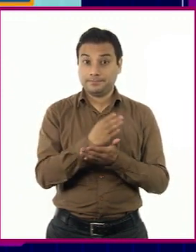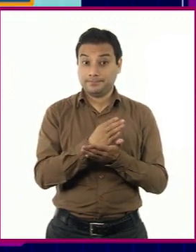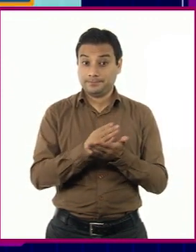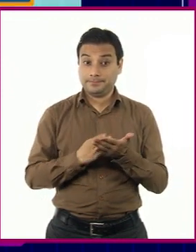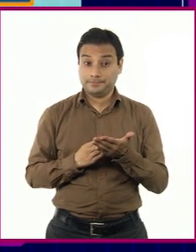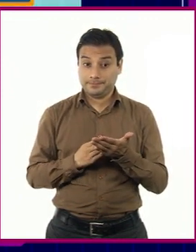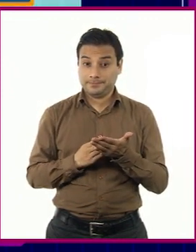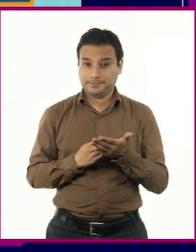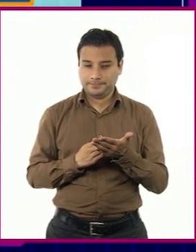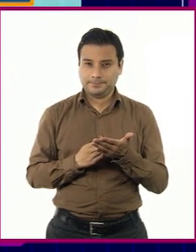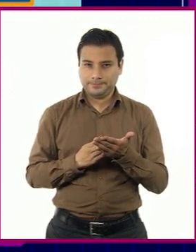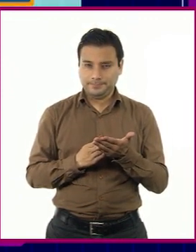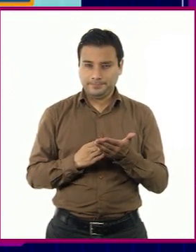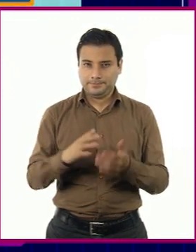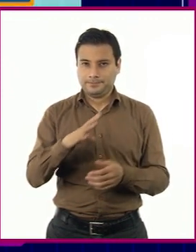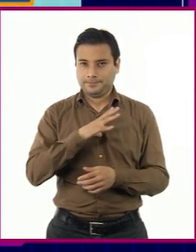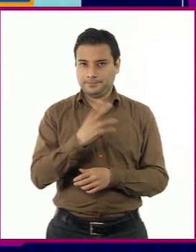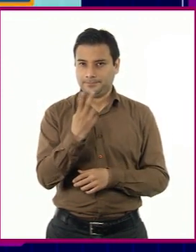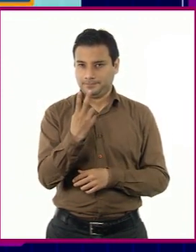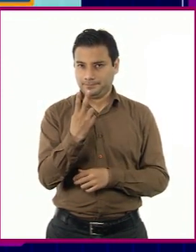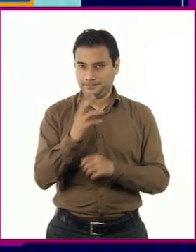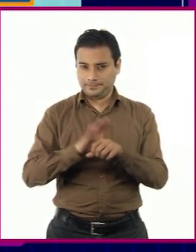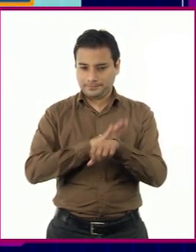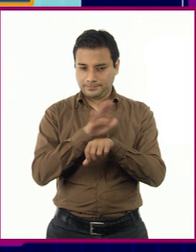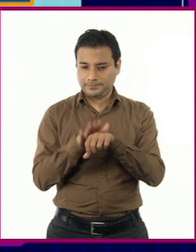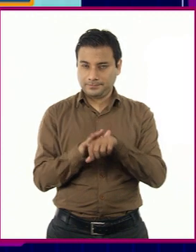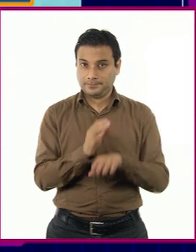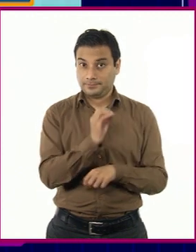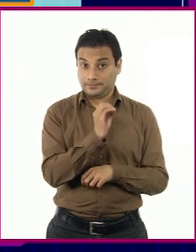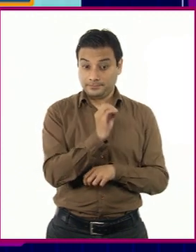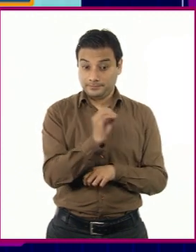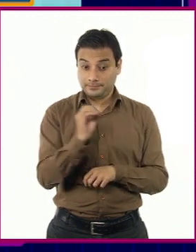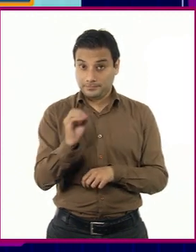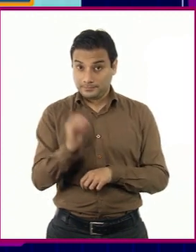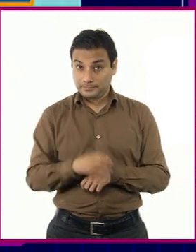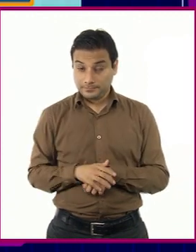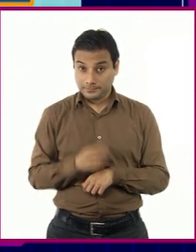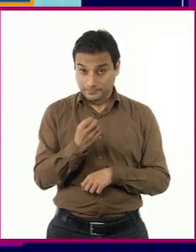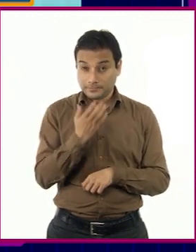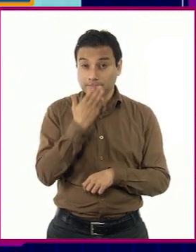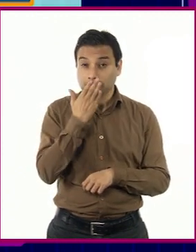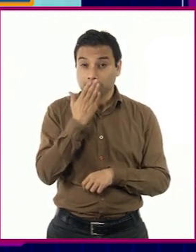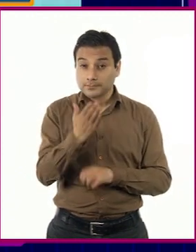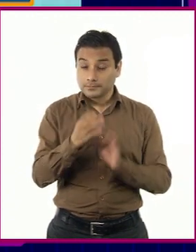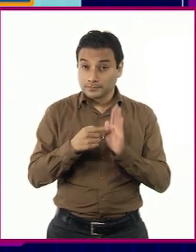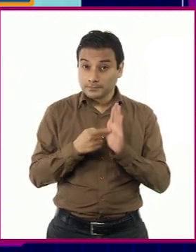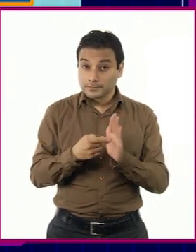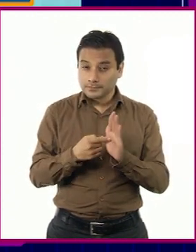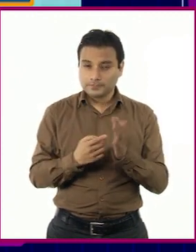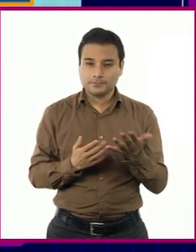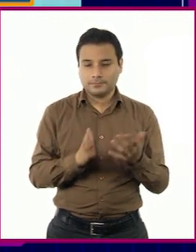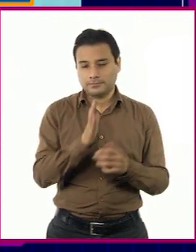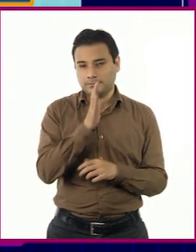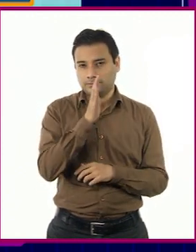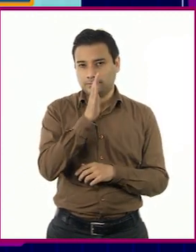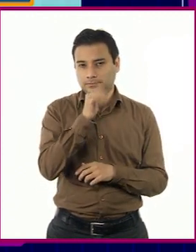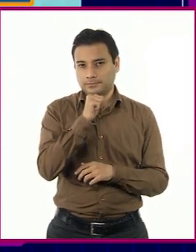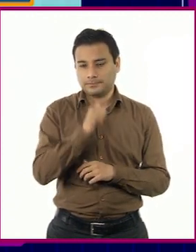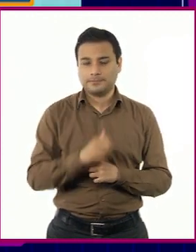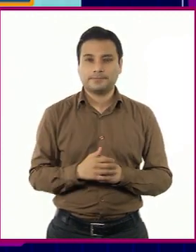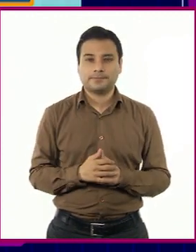afectada por las dos calificaciones de 0, por lo que no es una buena representante del conjunto de